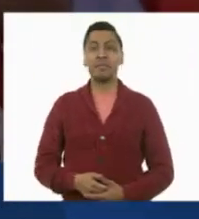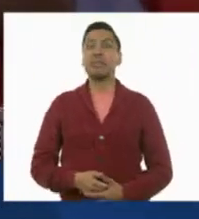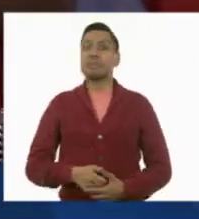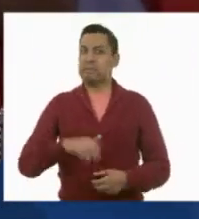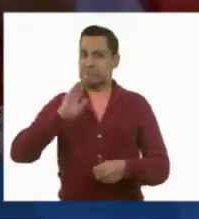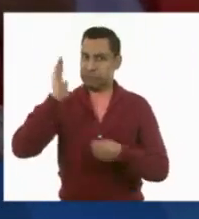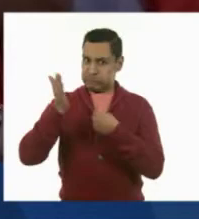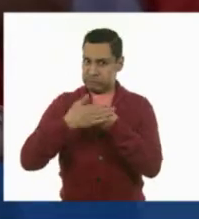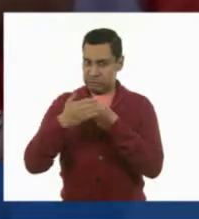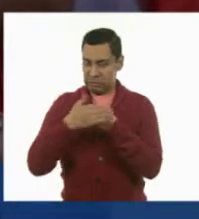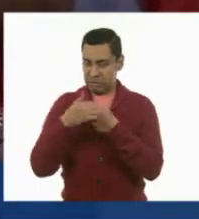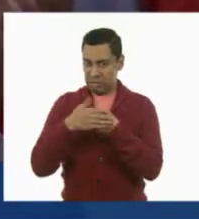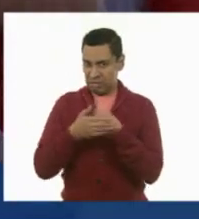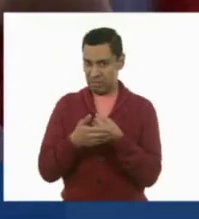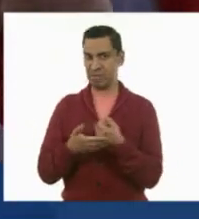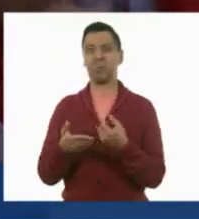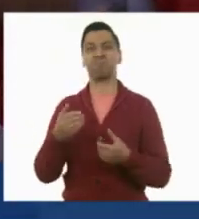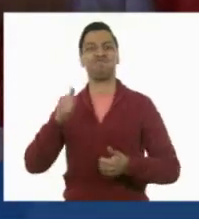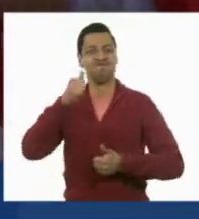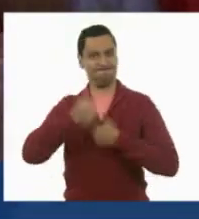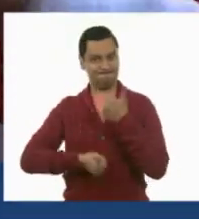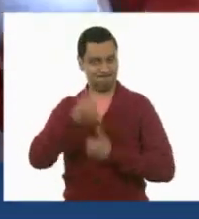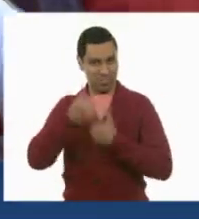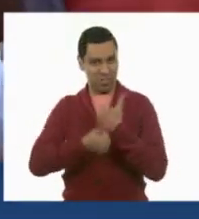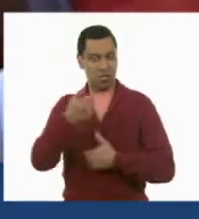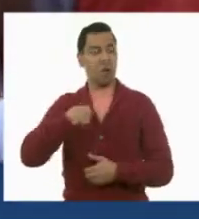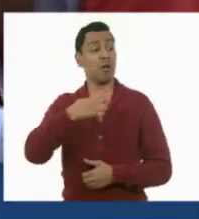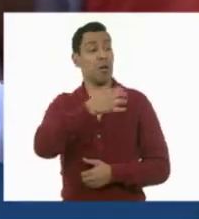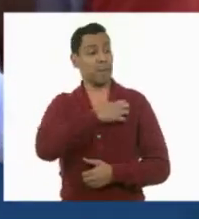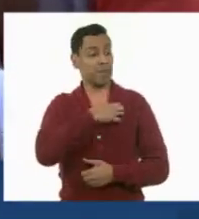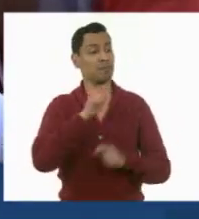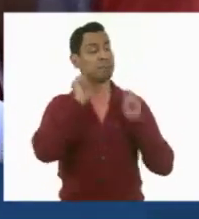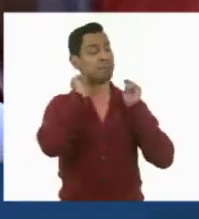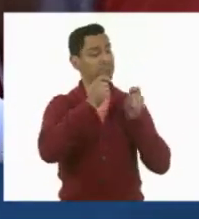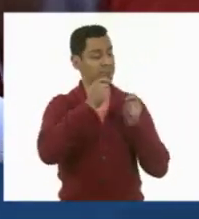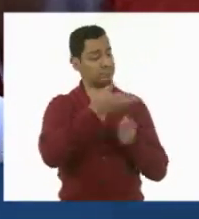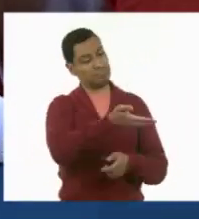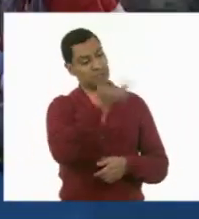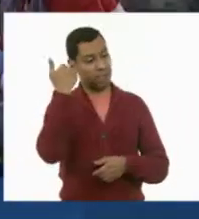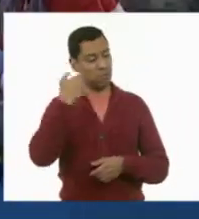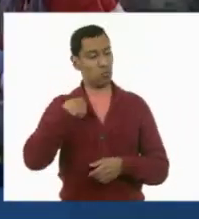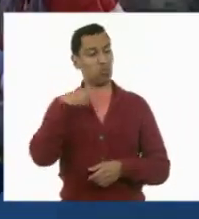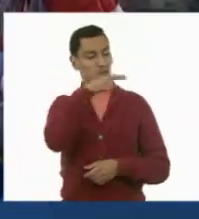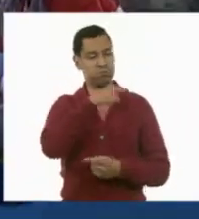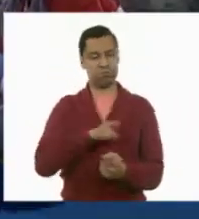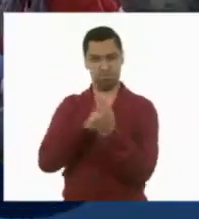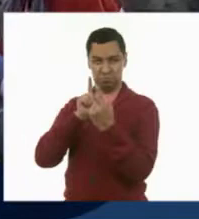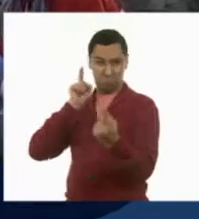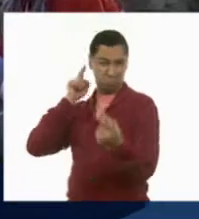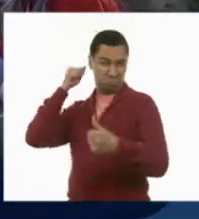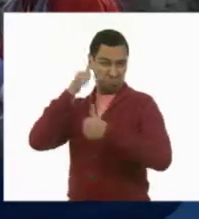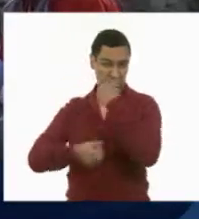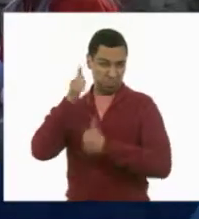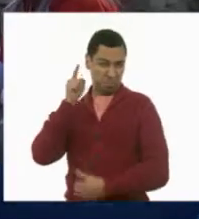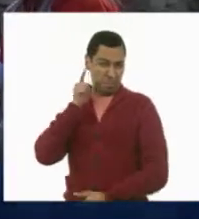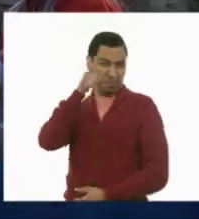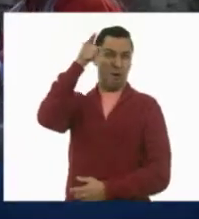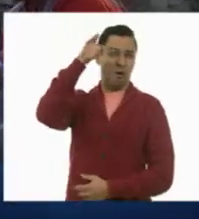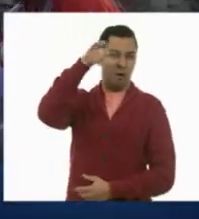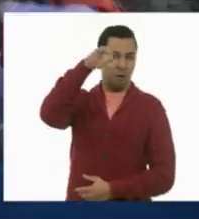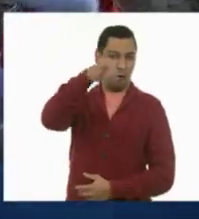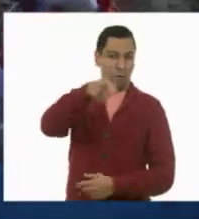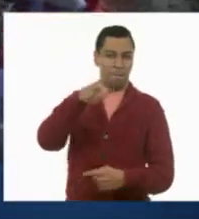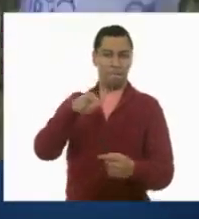tirar un penal, yo como capitán te elijo a ti para que lo tires. ¿Va?